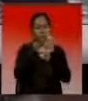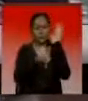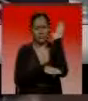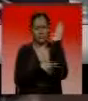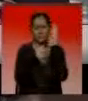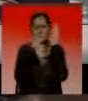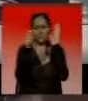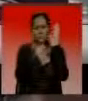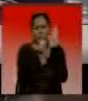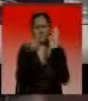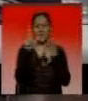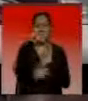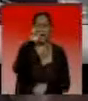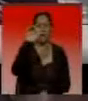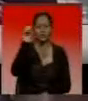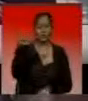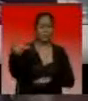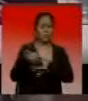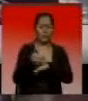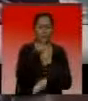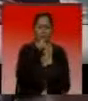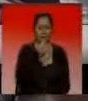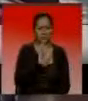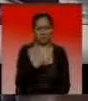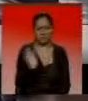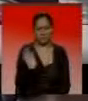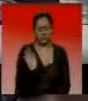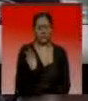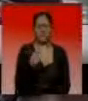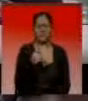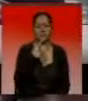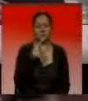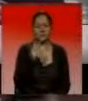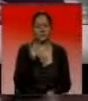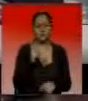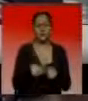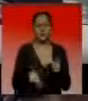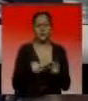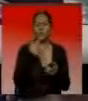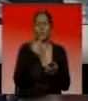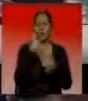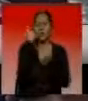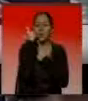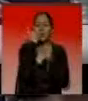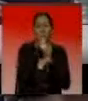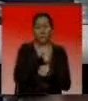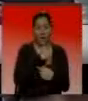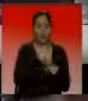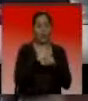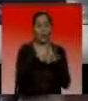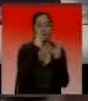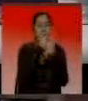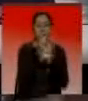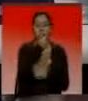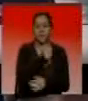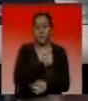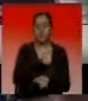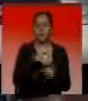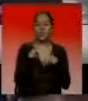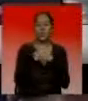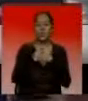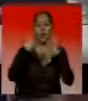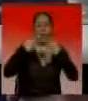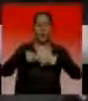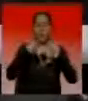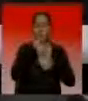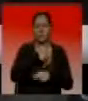que administre impuestos. Eso es imposible, no hay cómo. Como no podríamos tener fuerzas armadas privadas, como no podríamos tener cárceles privadas, como no podríamos tener